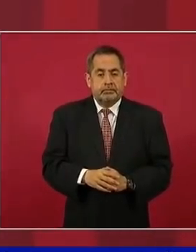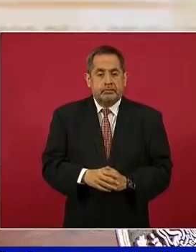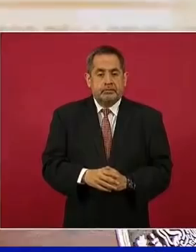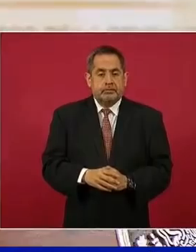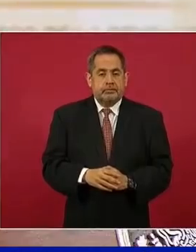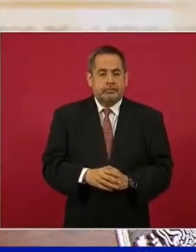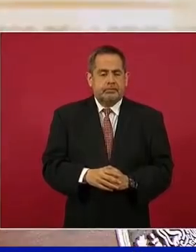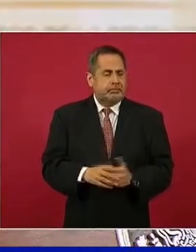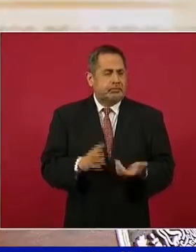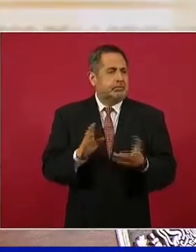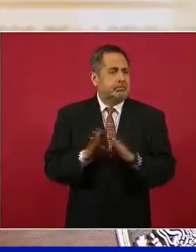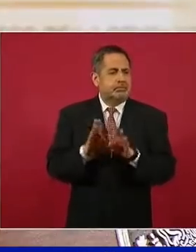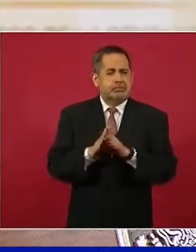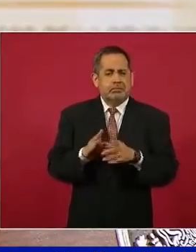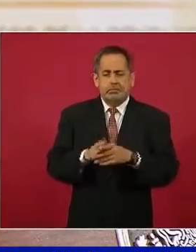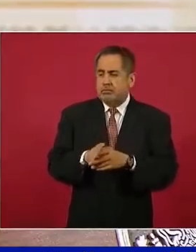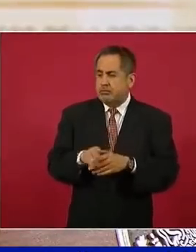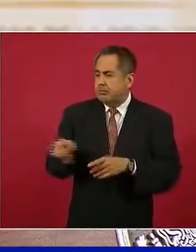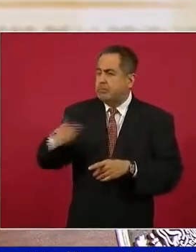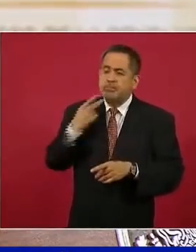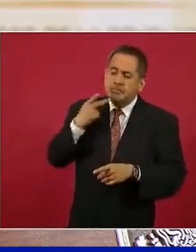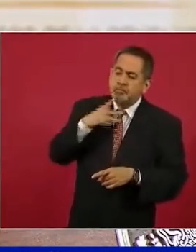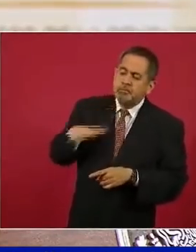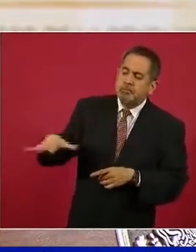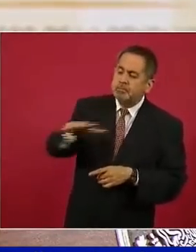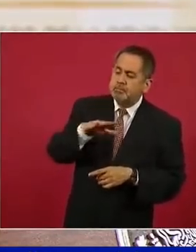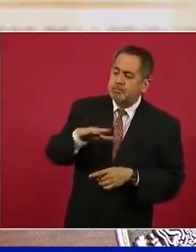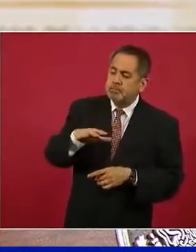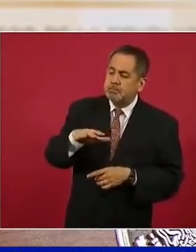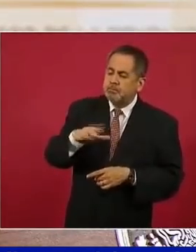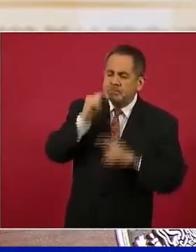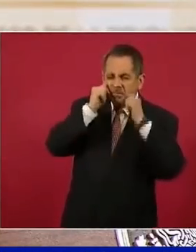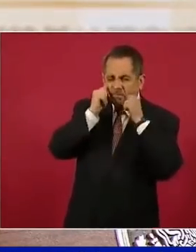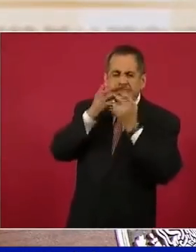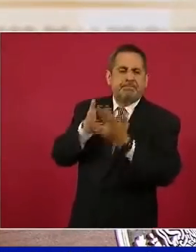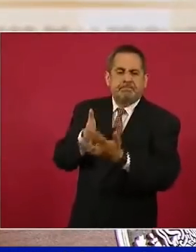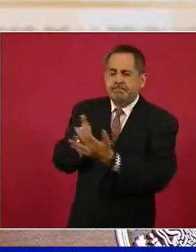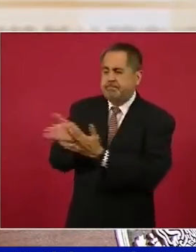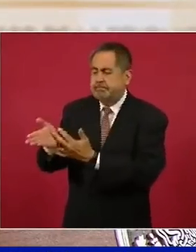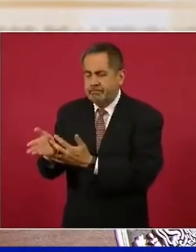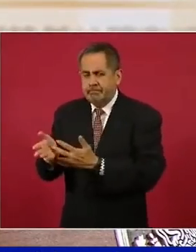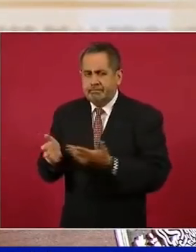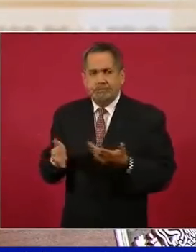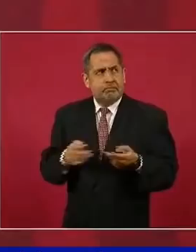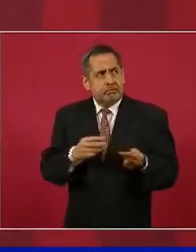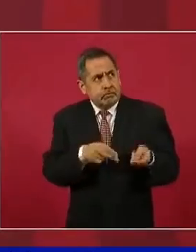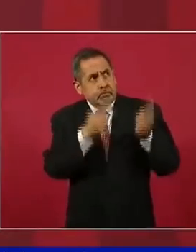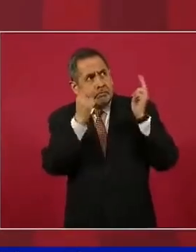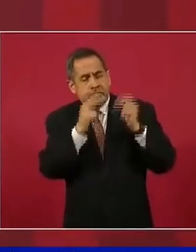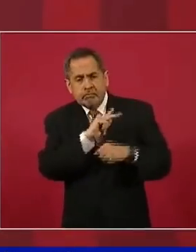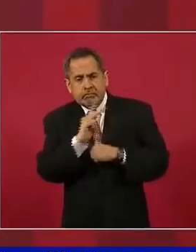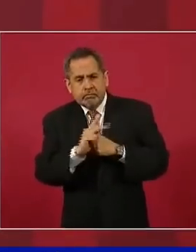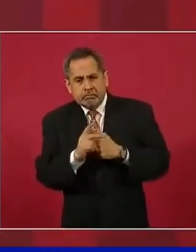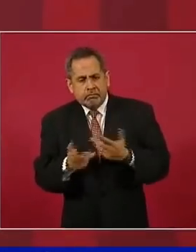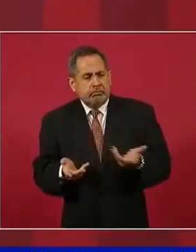meterse a la vida política, pública de otro país, además